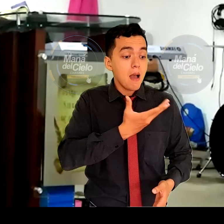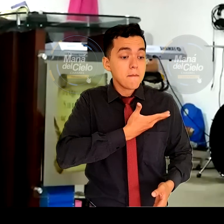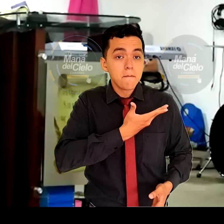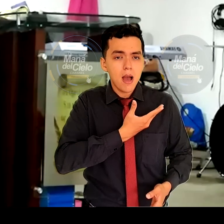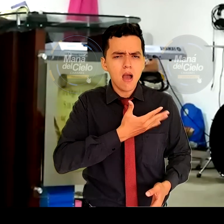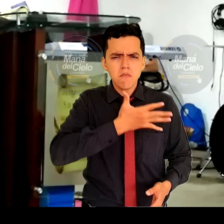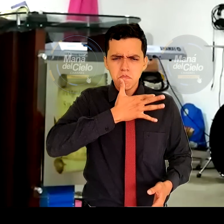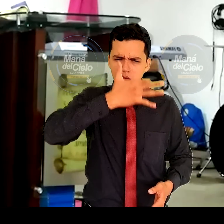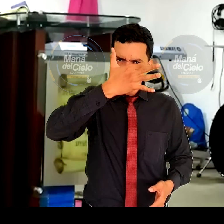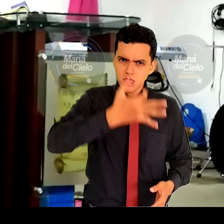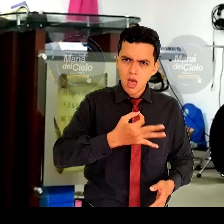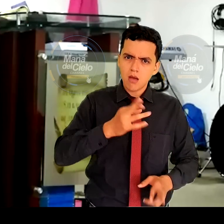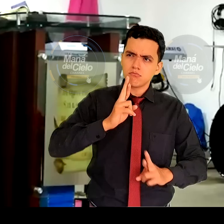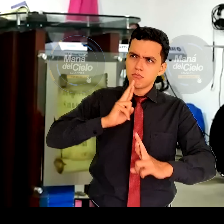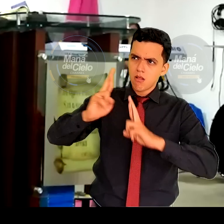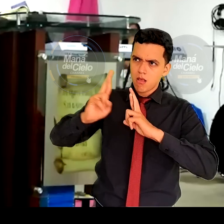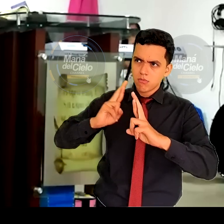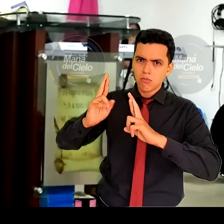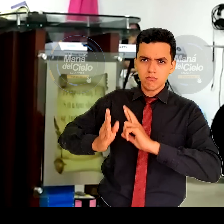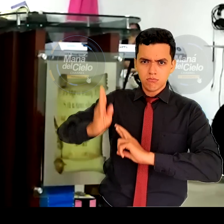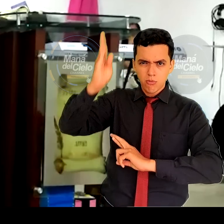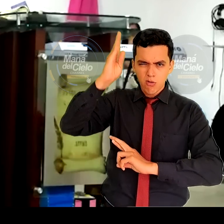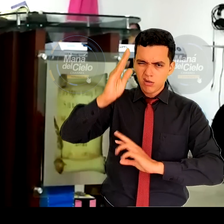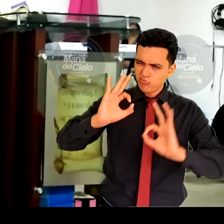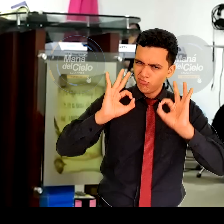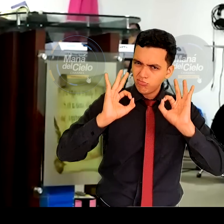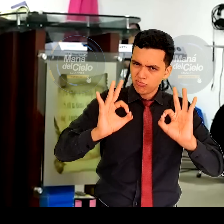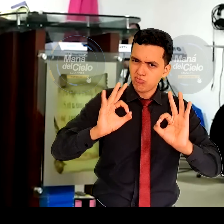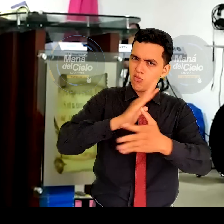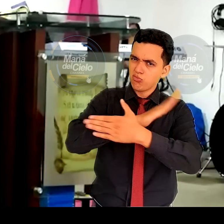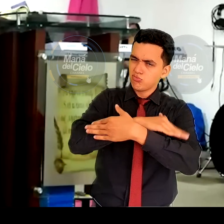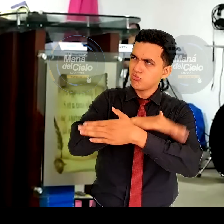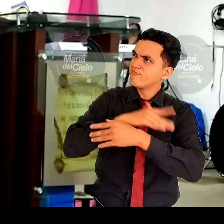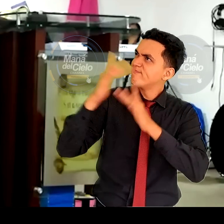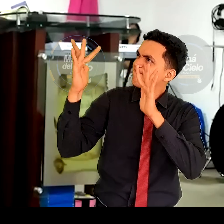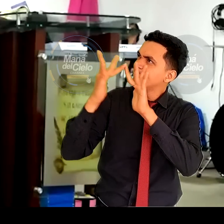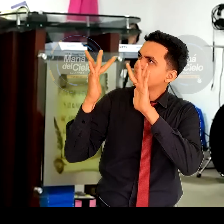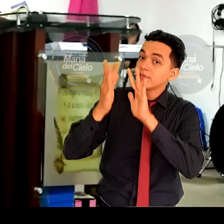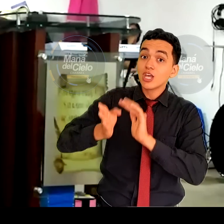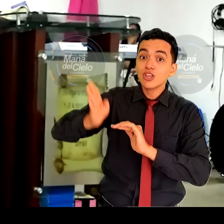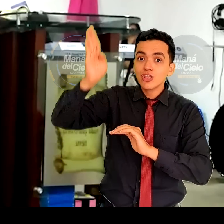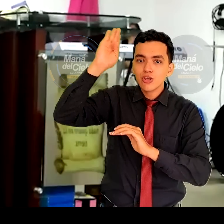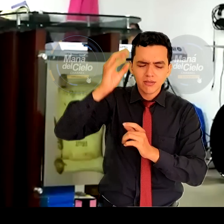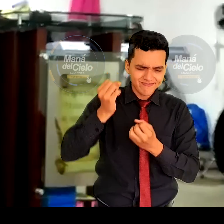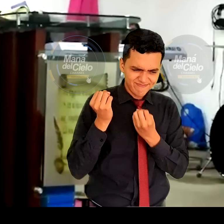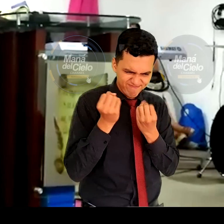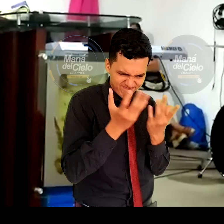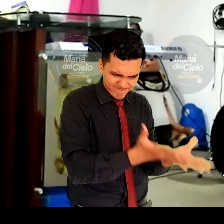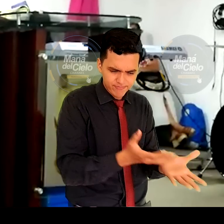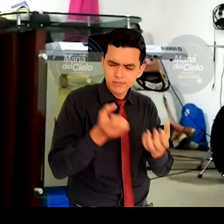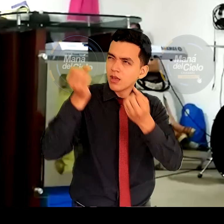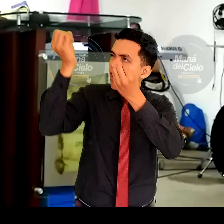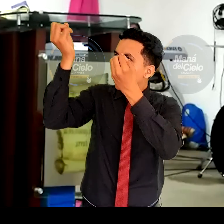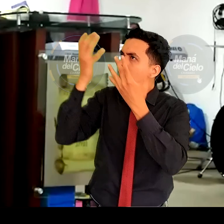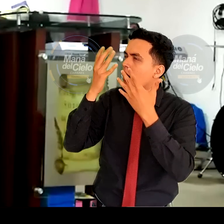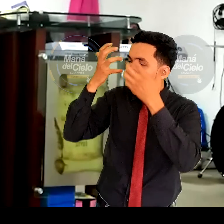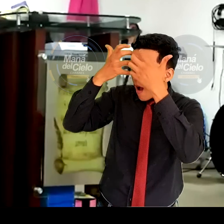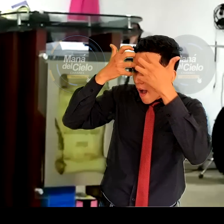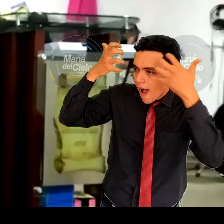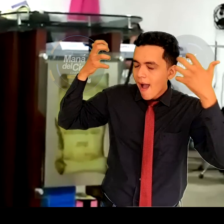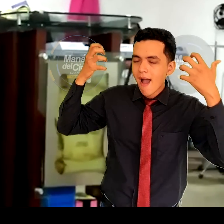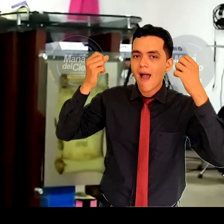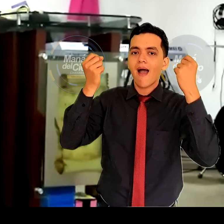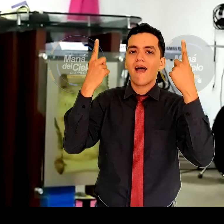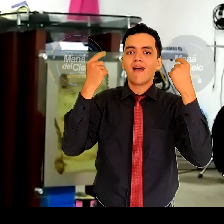o una mamá que de verdad tiene una relación con Dios como tiene que ser, Dios le revela cosas. Pero hay que orar, hermanos. Eso no nos lo va